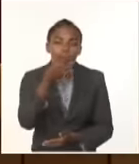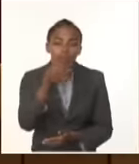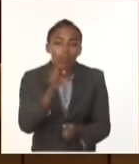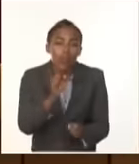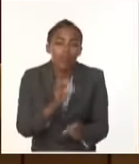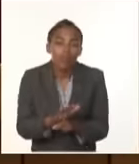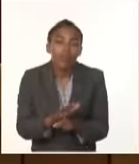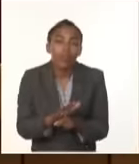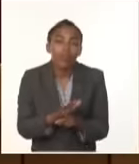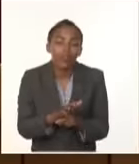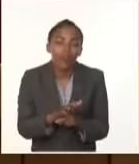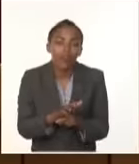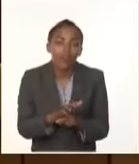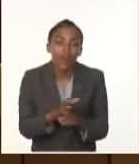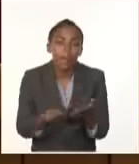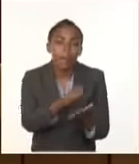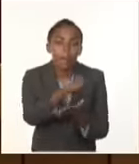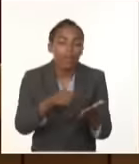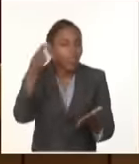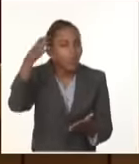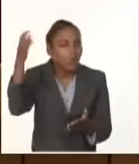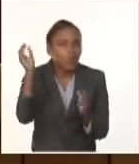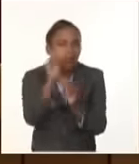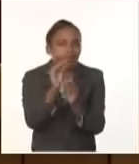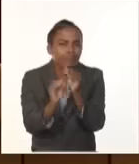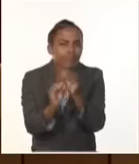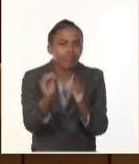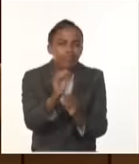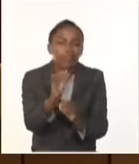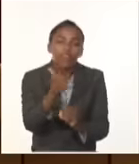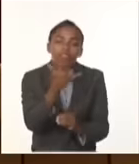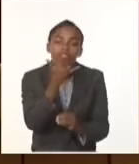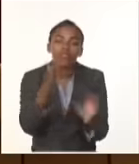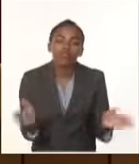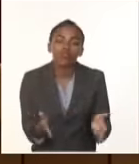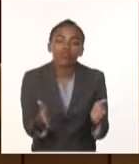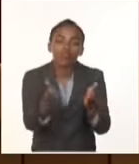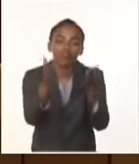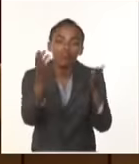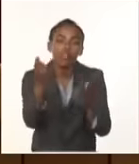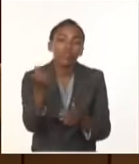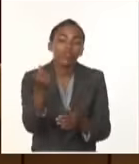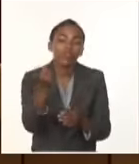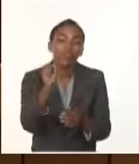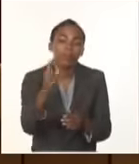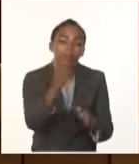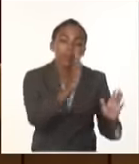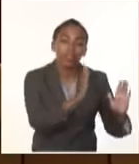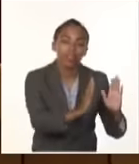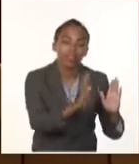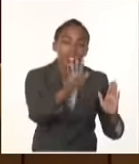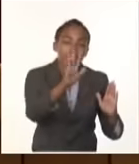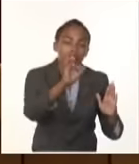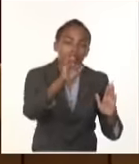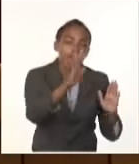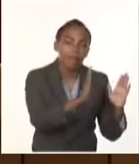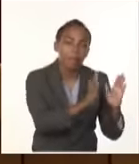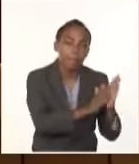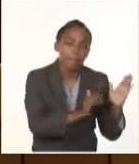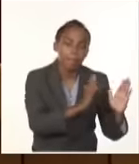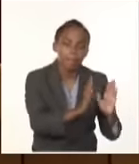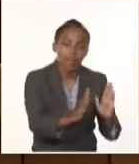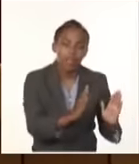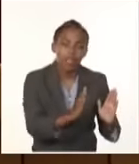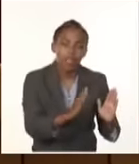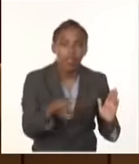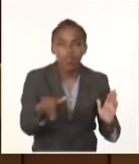del gobierno para corregir distorsiones y reimpulsar la economía durante el primer semestre, y a la vez expresó